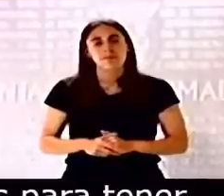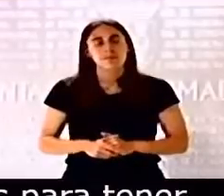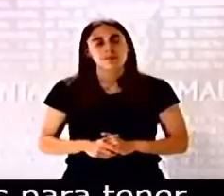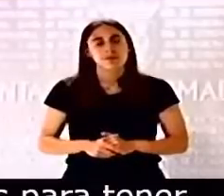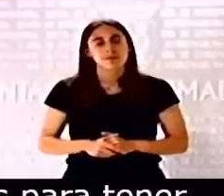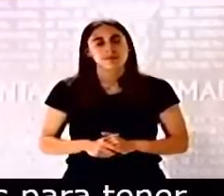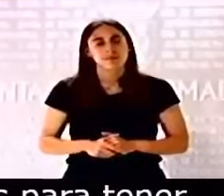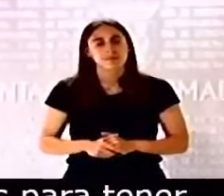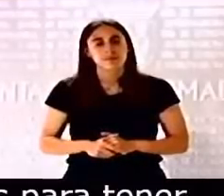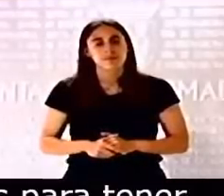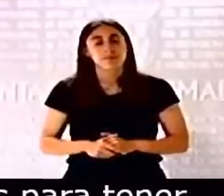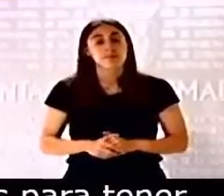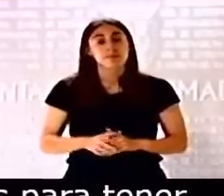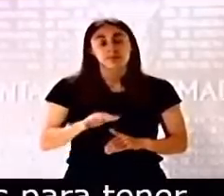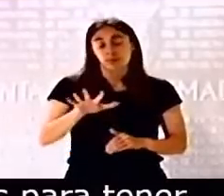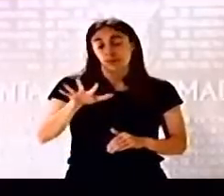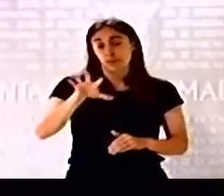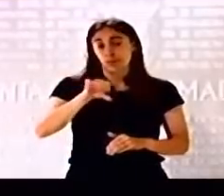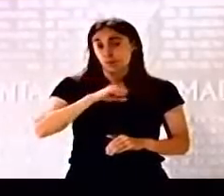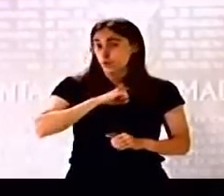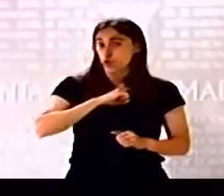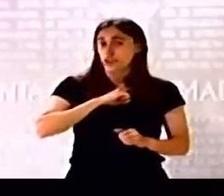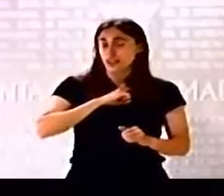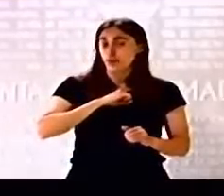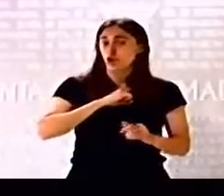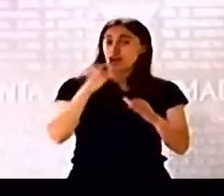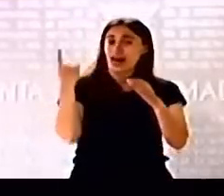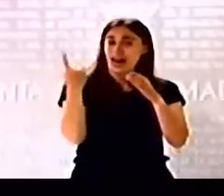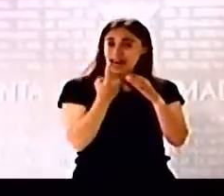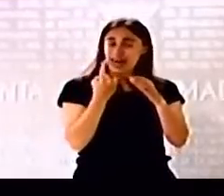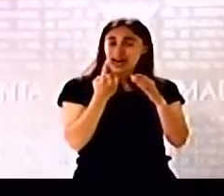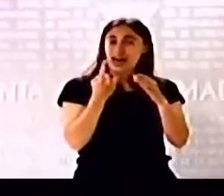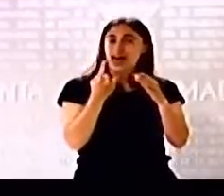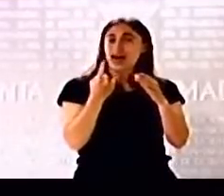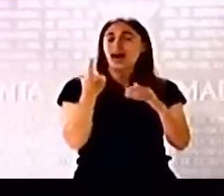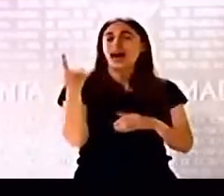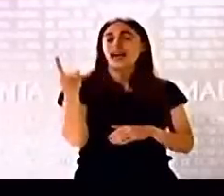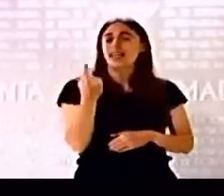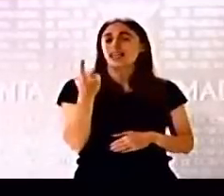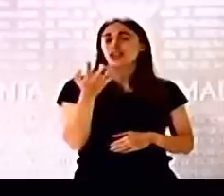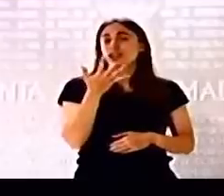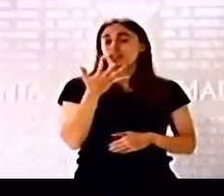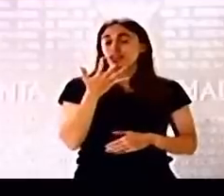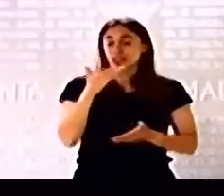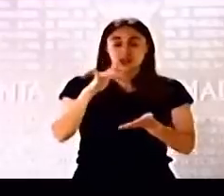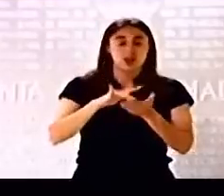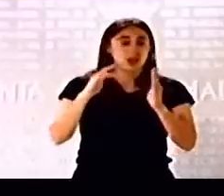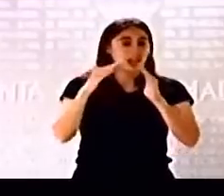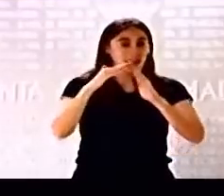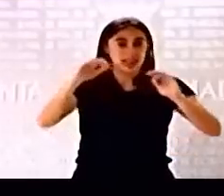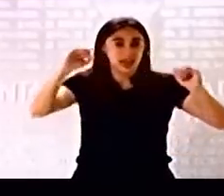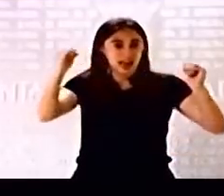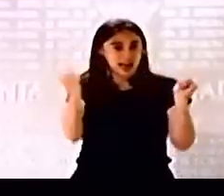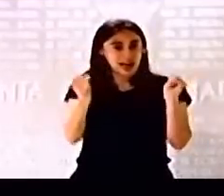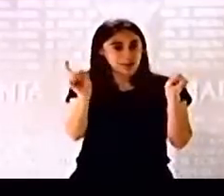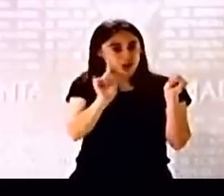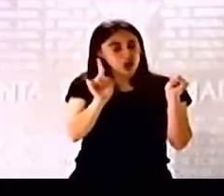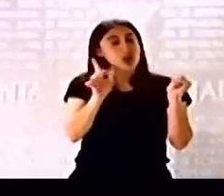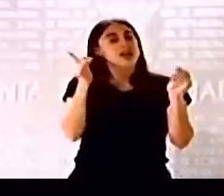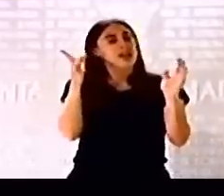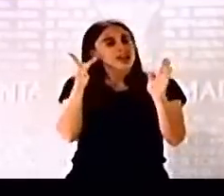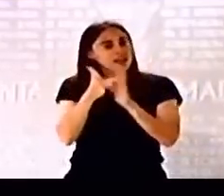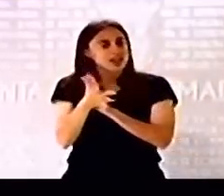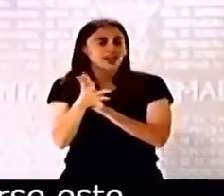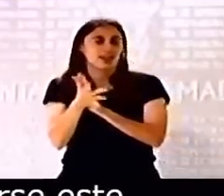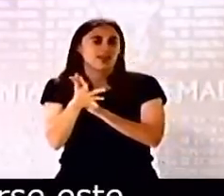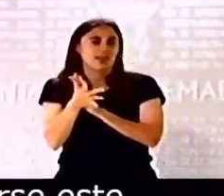Los casos están perfectamente aislados. De no producirse el aislamiento, adoptaríamos medidas de índole